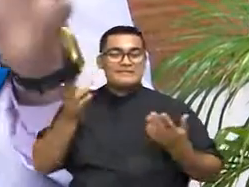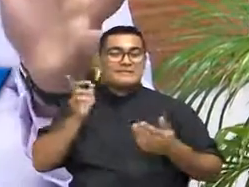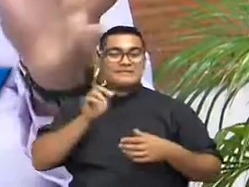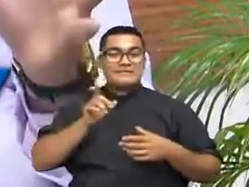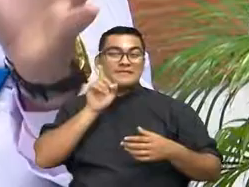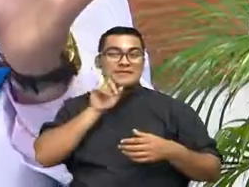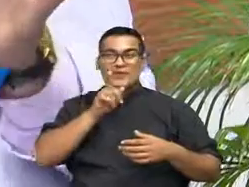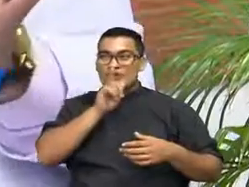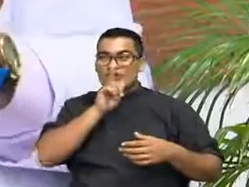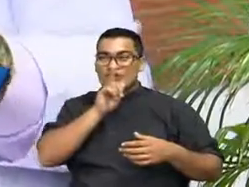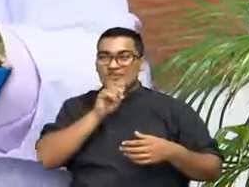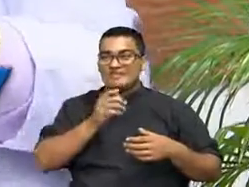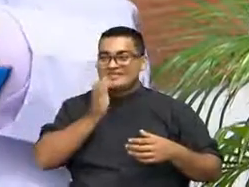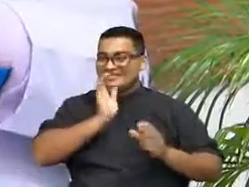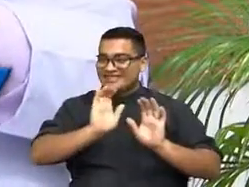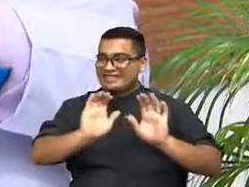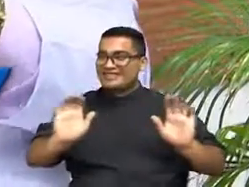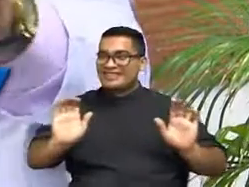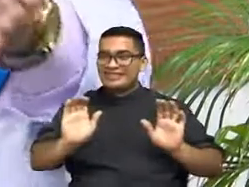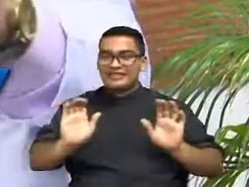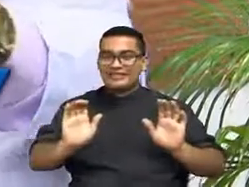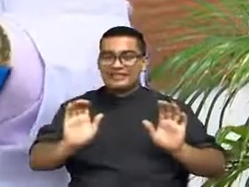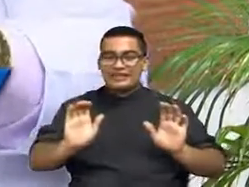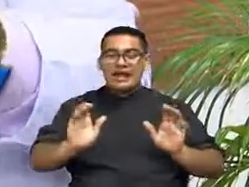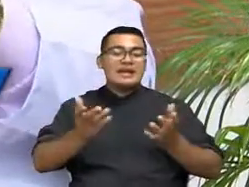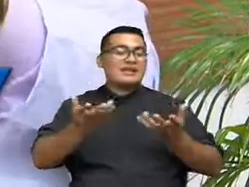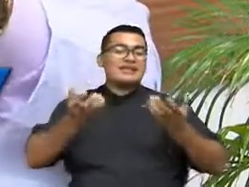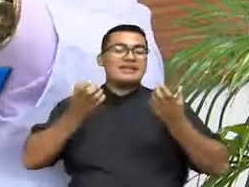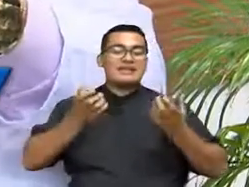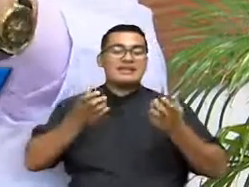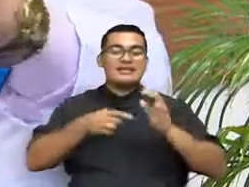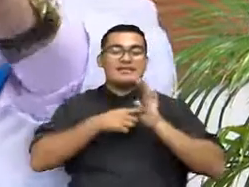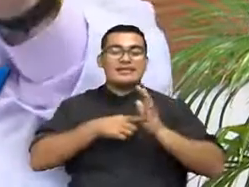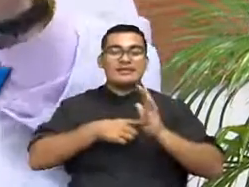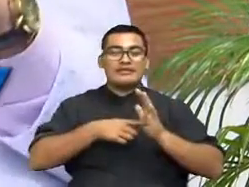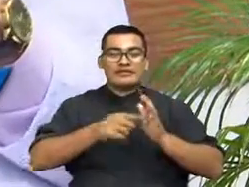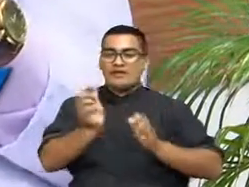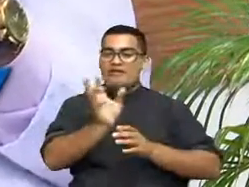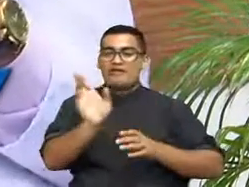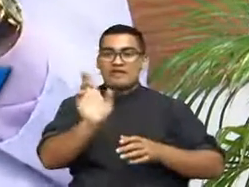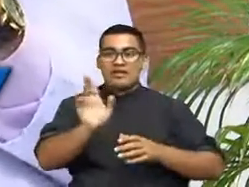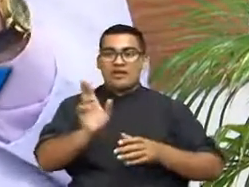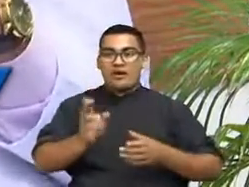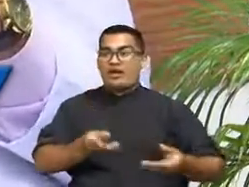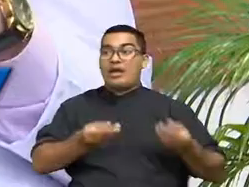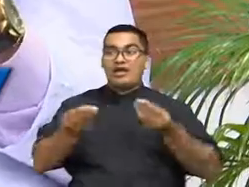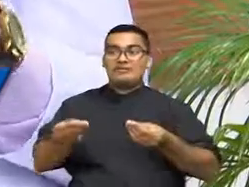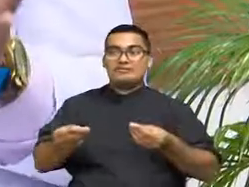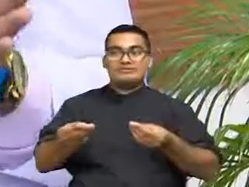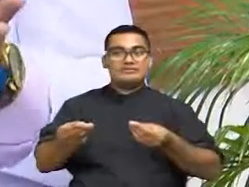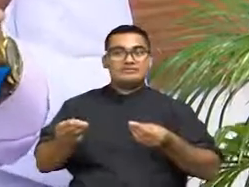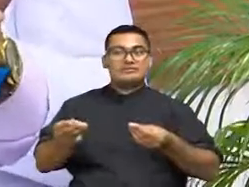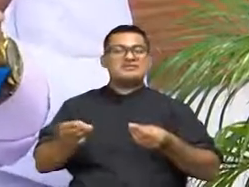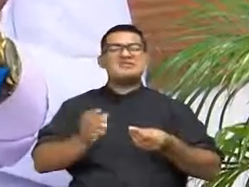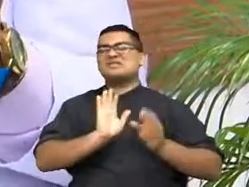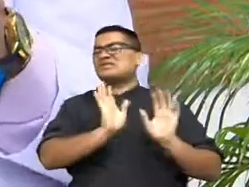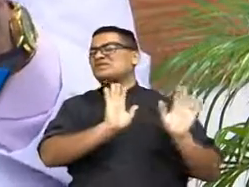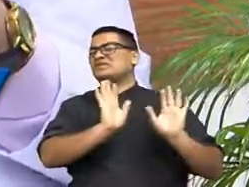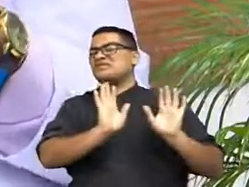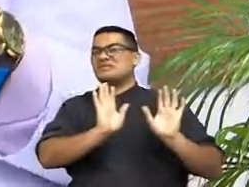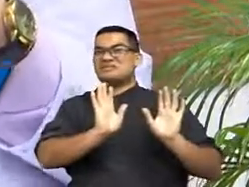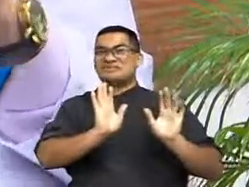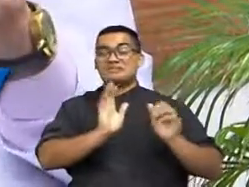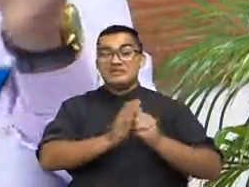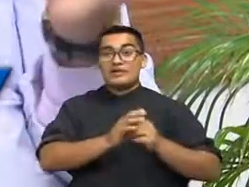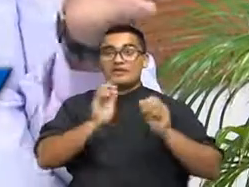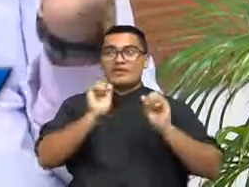no necesariamente puedes dárselo, tal vez vos querrás que se coma media libra de frijoles en un solo tiempo, no, puedes hacerlo fraccionado, o